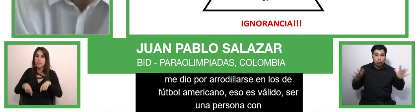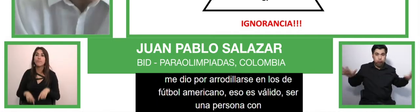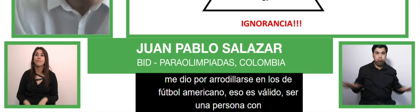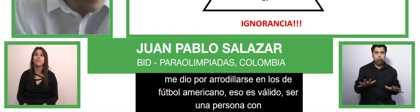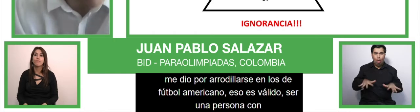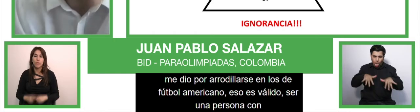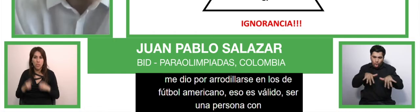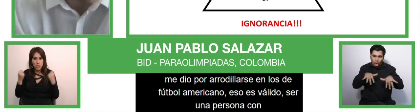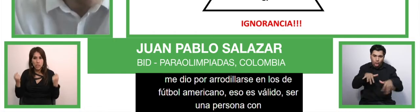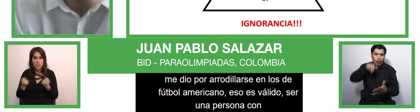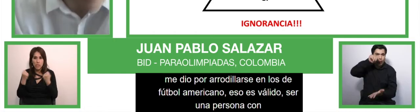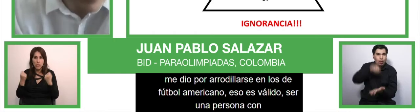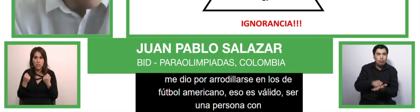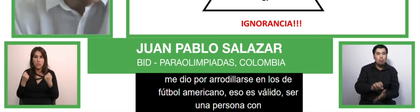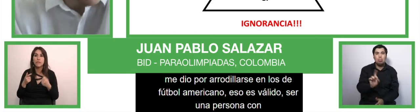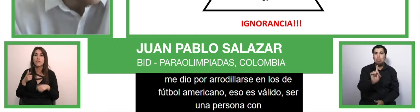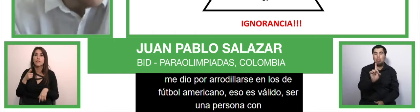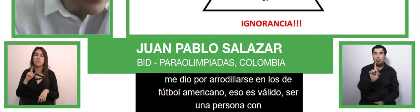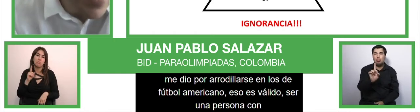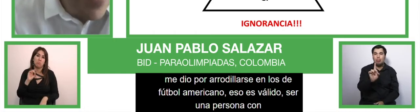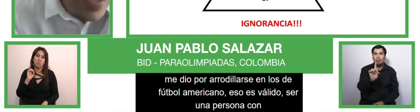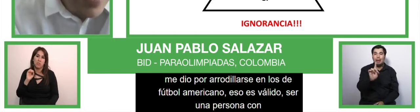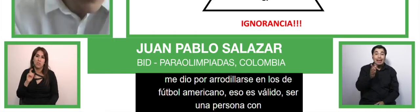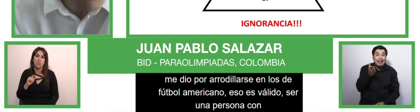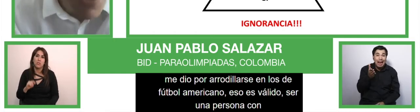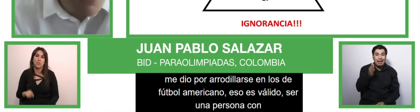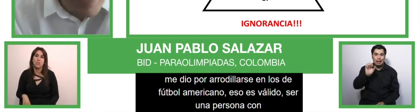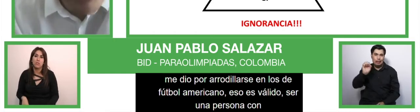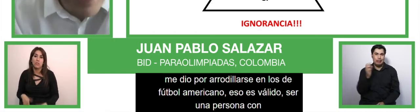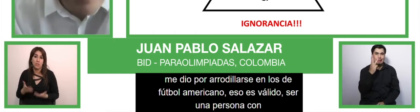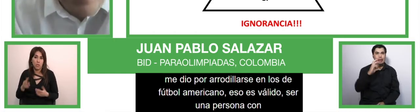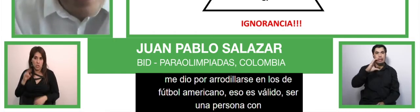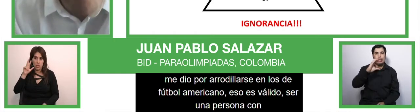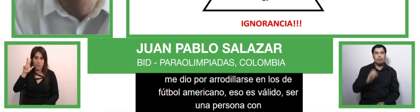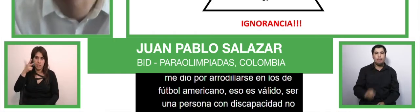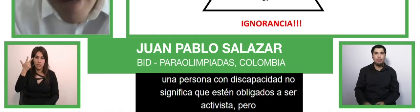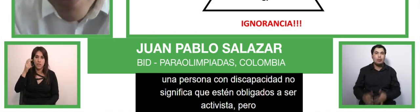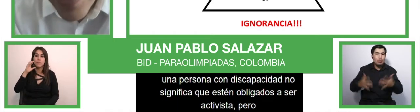activistas. Pero, y ahí llegamos al tercer nivel, por lo menos